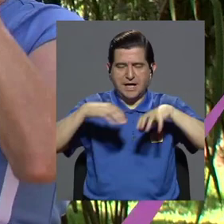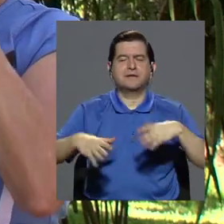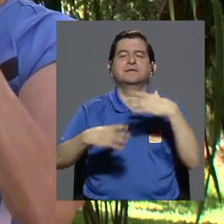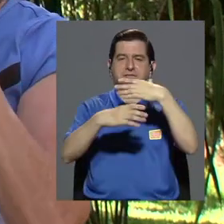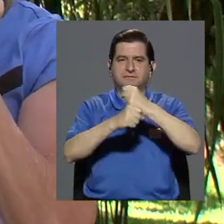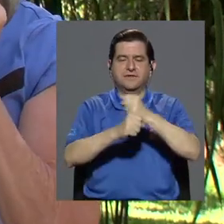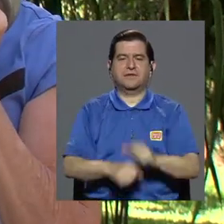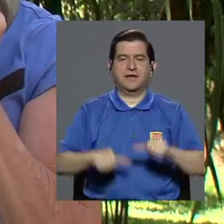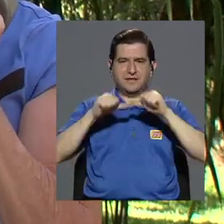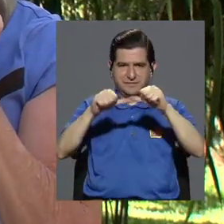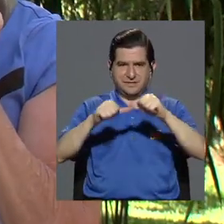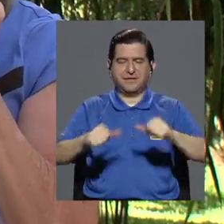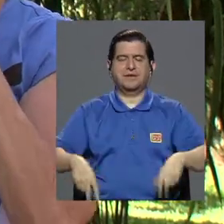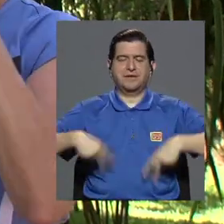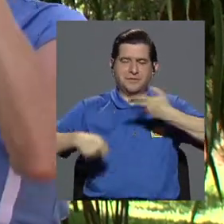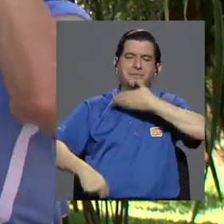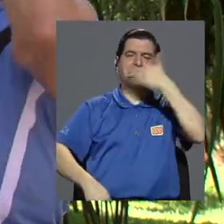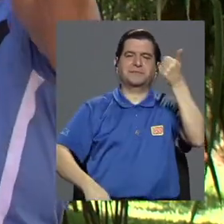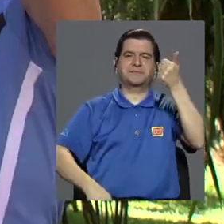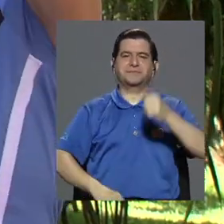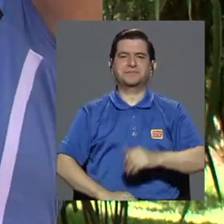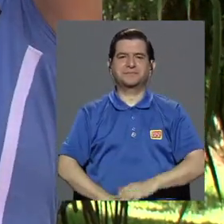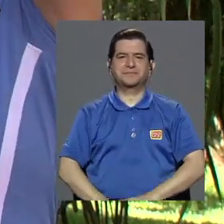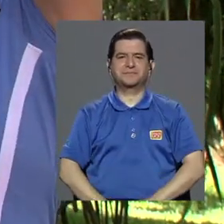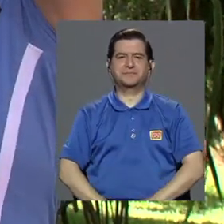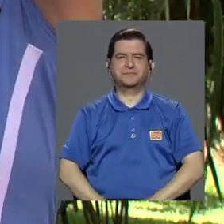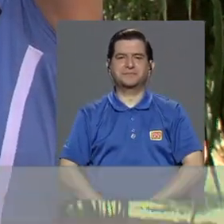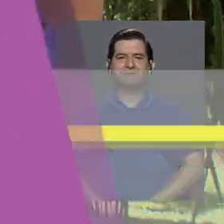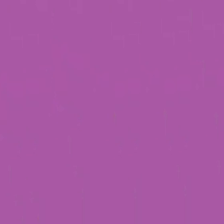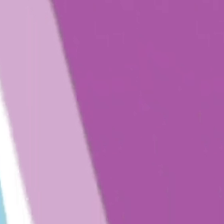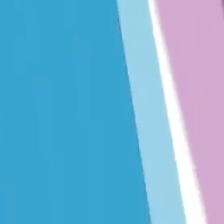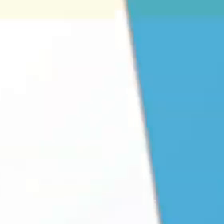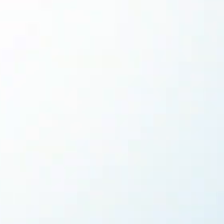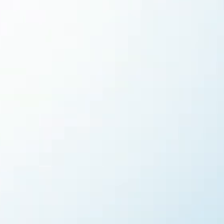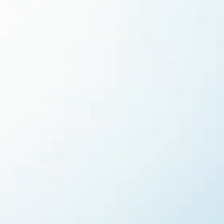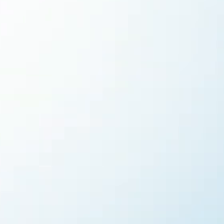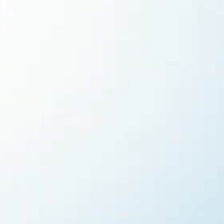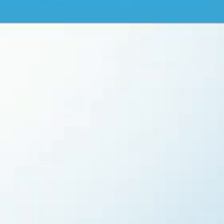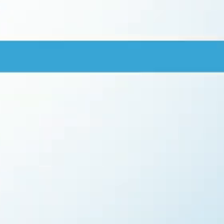de ejercicio. Continuamos con Vivir Mejor.